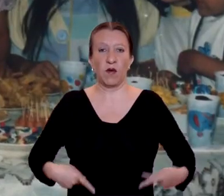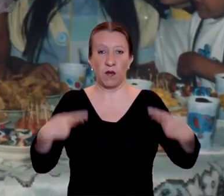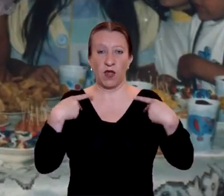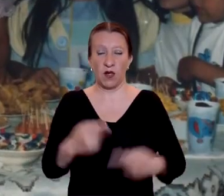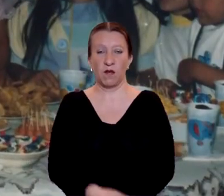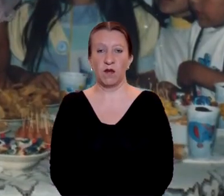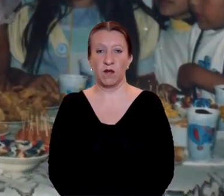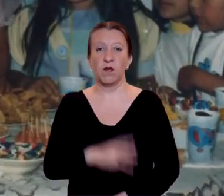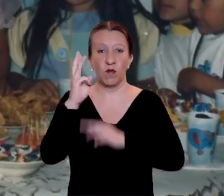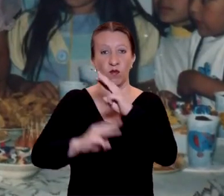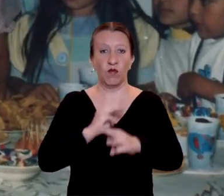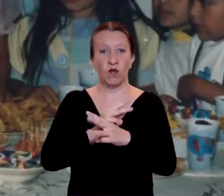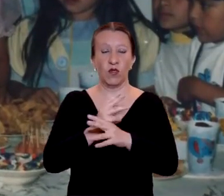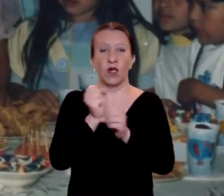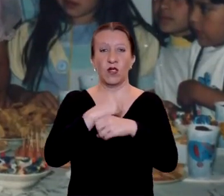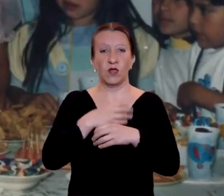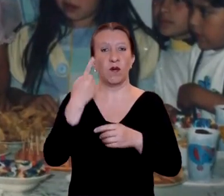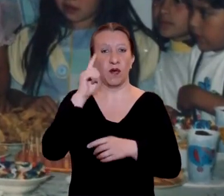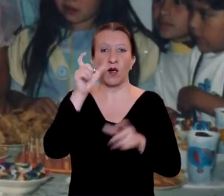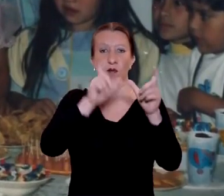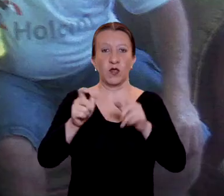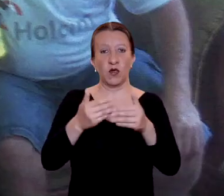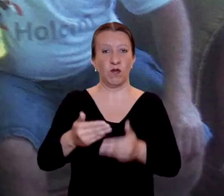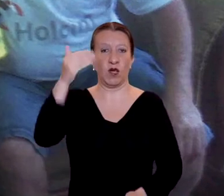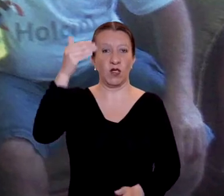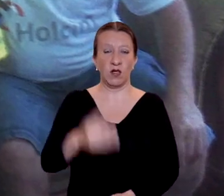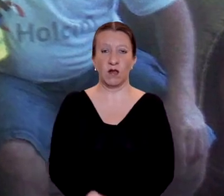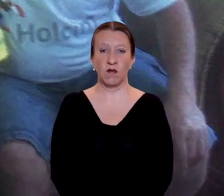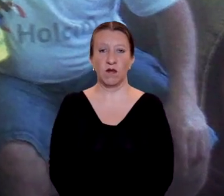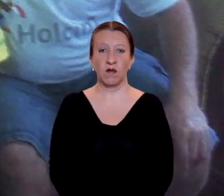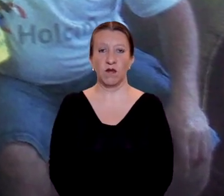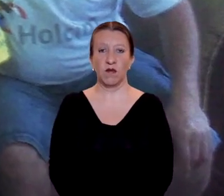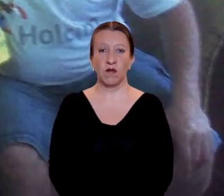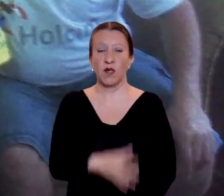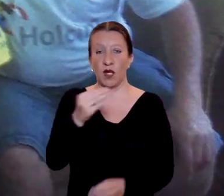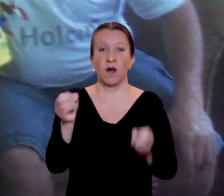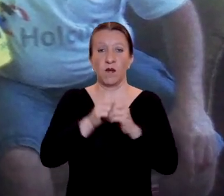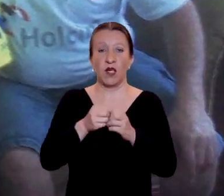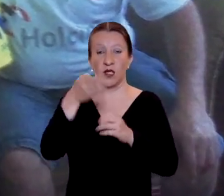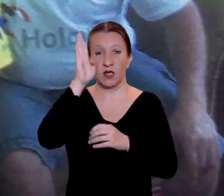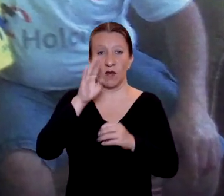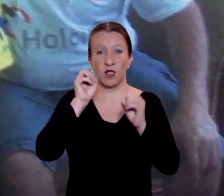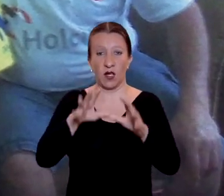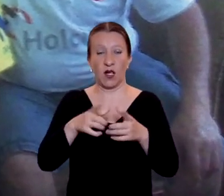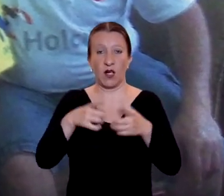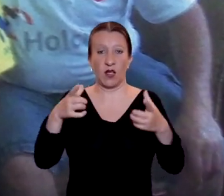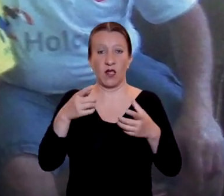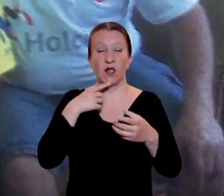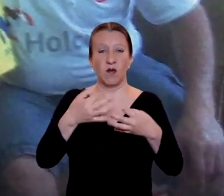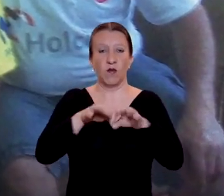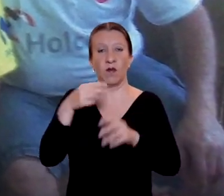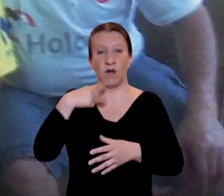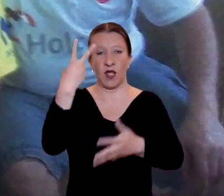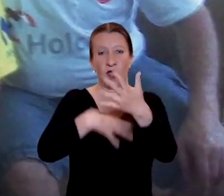este mundo que está hecho para personas de talla estándar. Y la más grande bendición que Dios me pudo haber dado